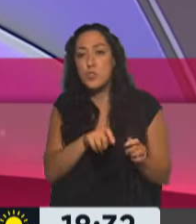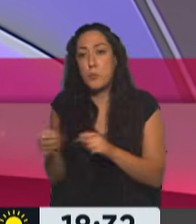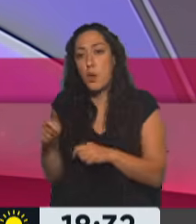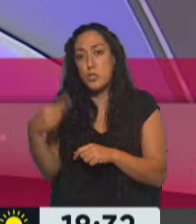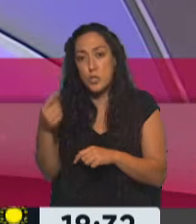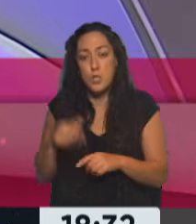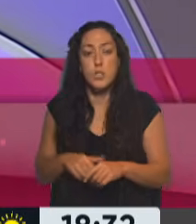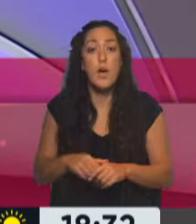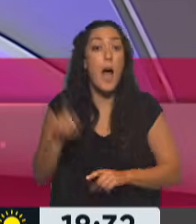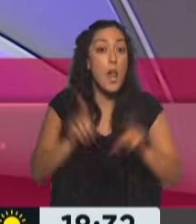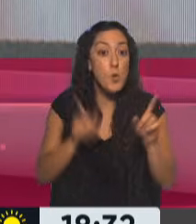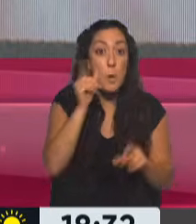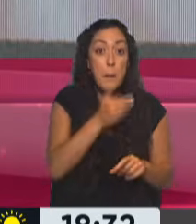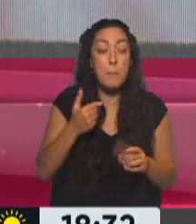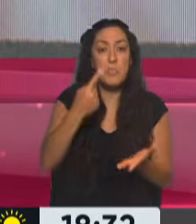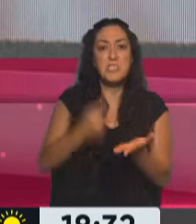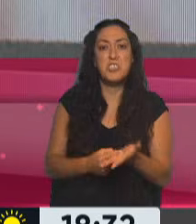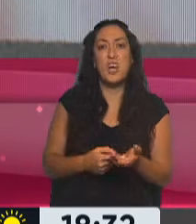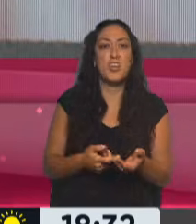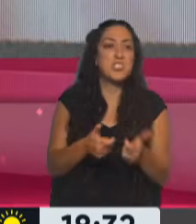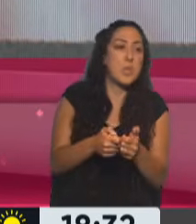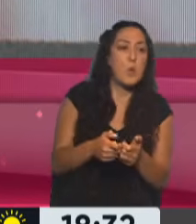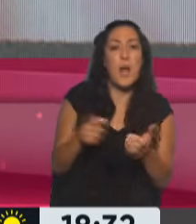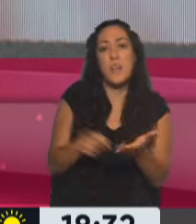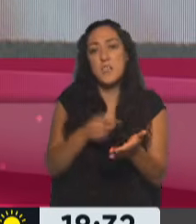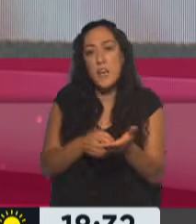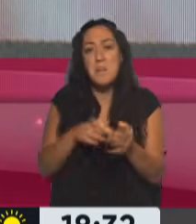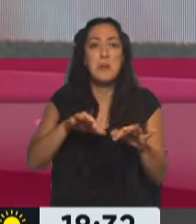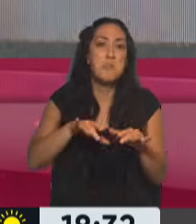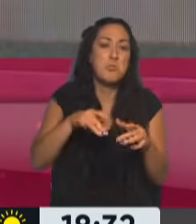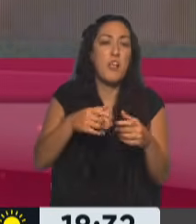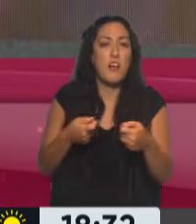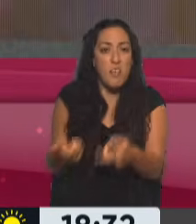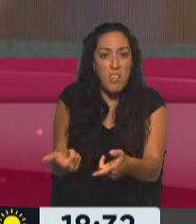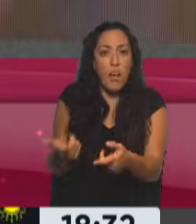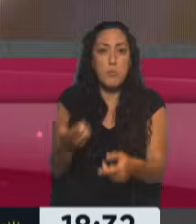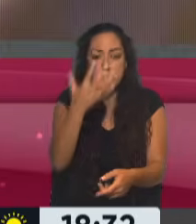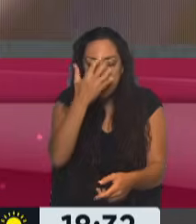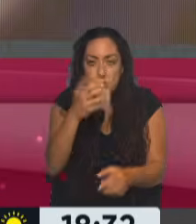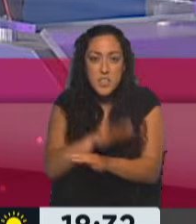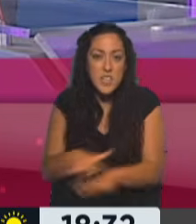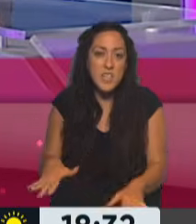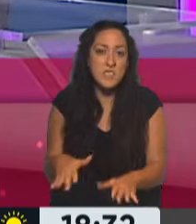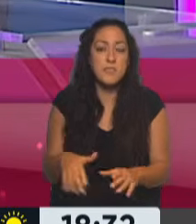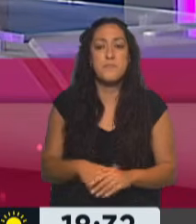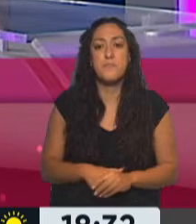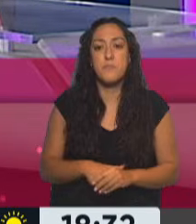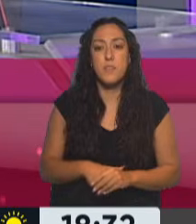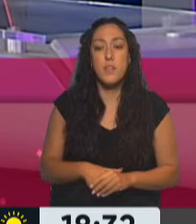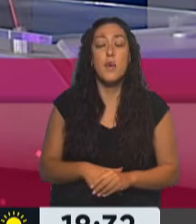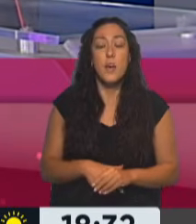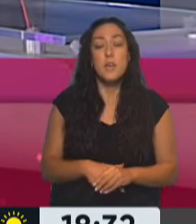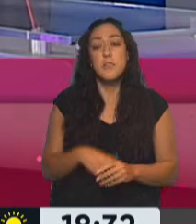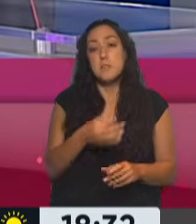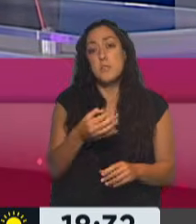hasta entretienen a los hijos de esta manera, entonces le pueden dar su propio aparato. Claramente, a ver, yo lo que digo en estas situaciones, vinculado un poco con lo que vos